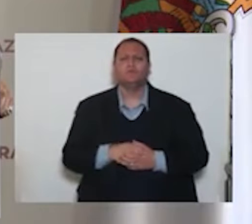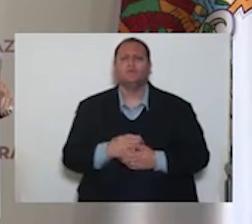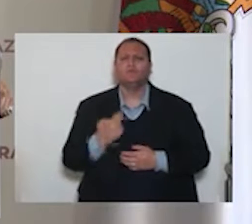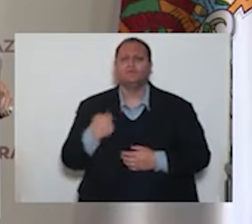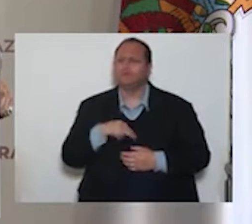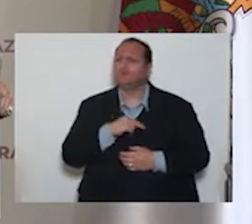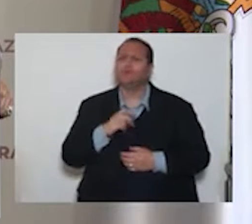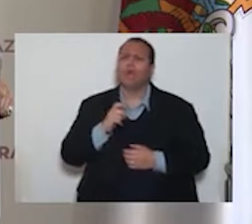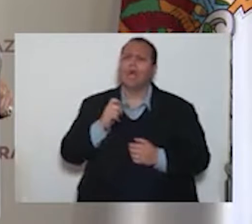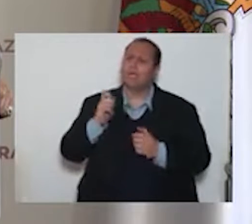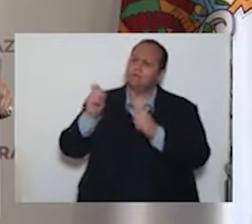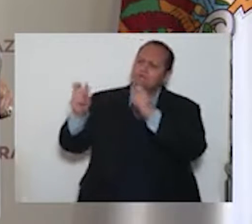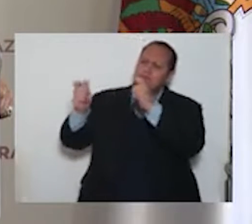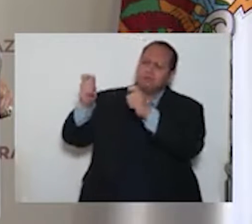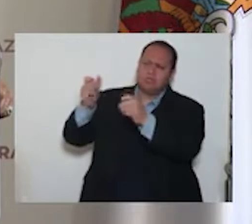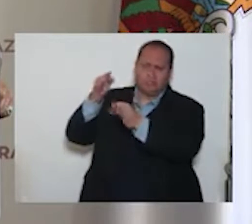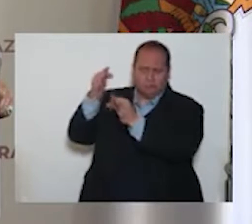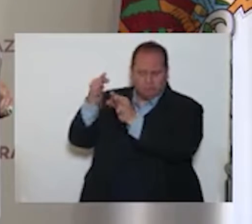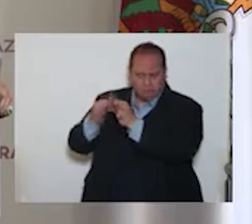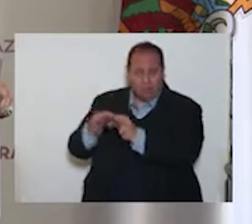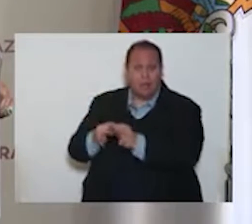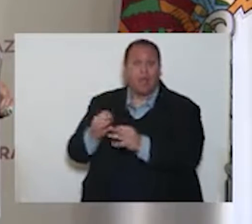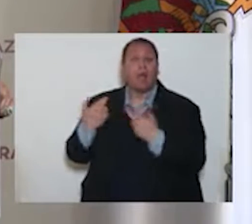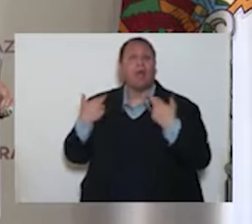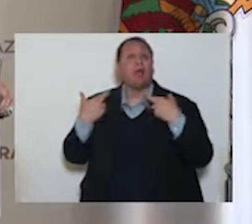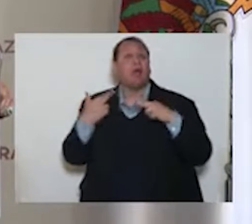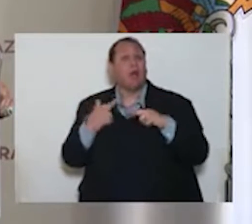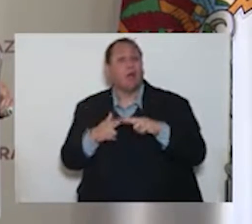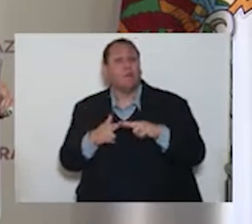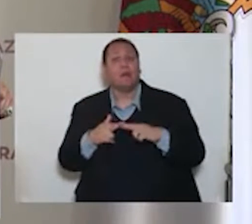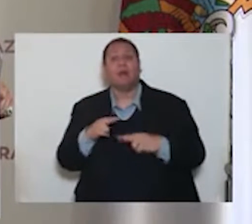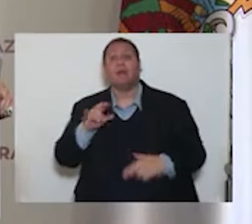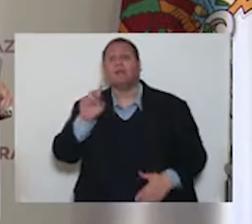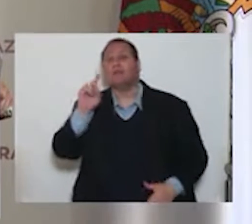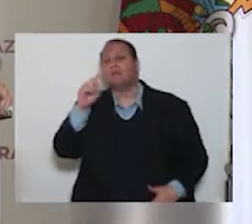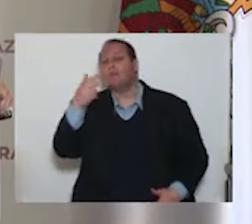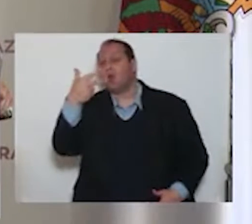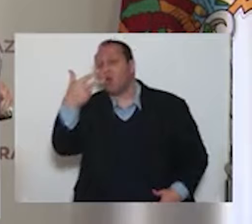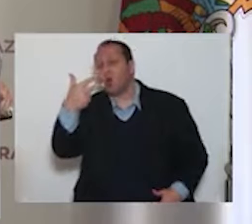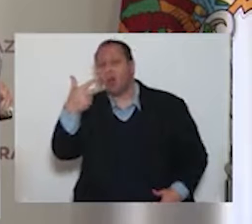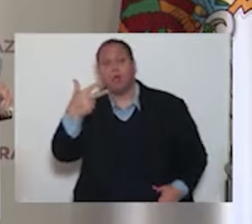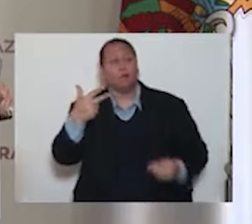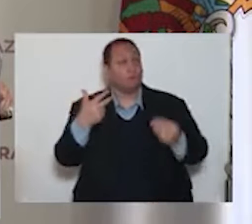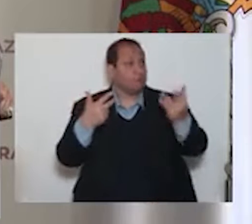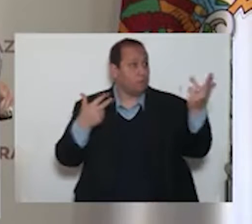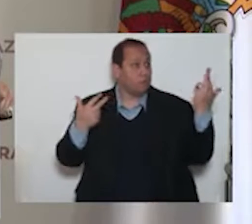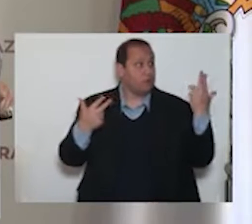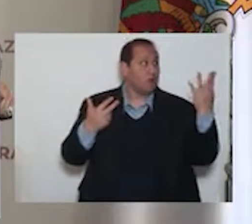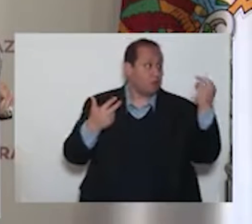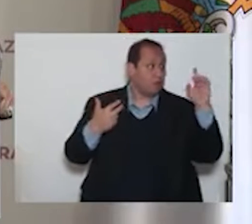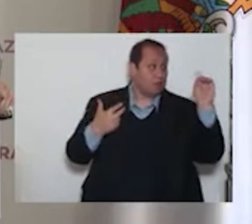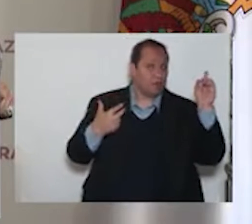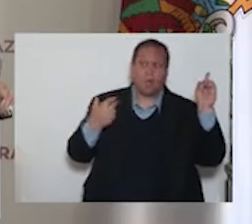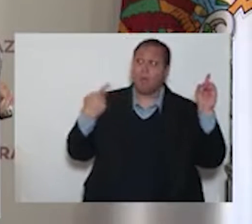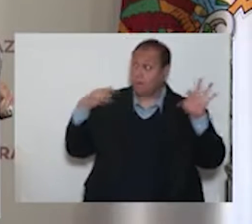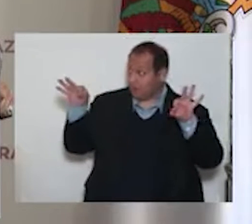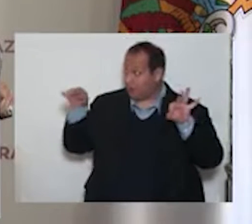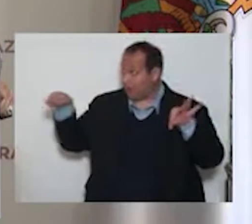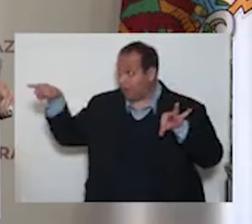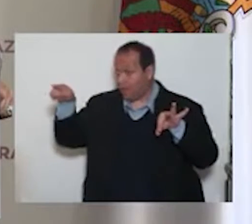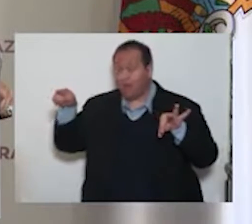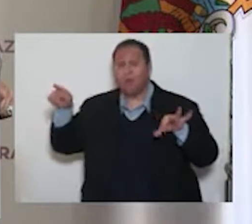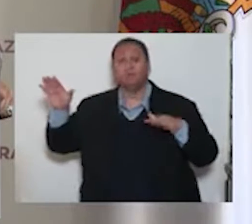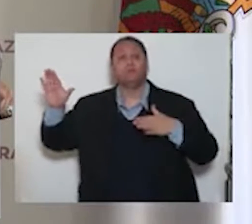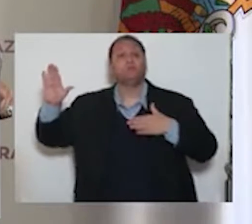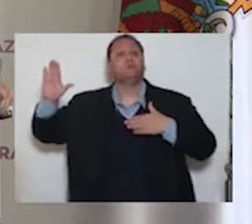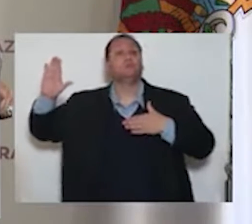los aguinaldos en tiempo y forma burócratas 8 de diciembre al magisterio 9 de diciembre palabra de